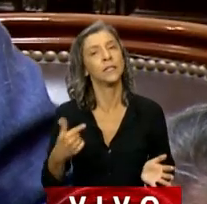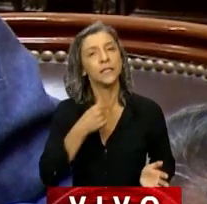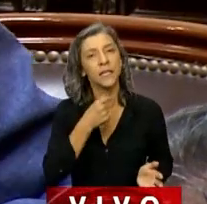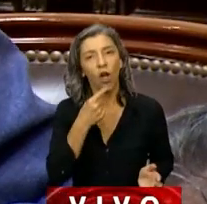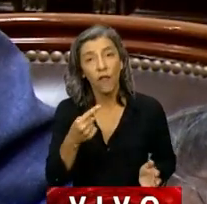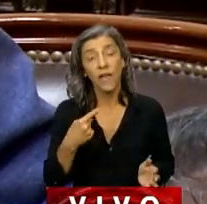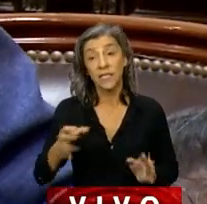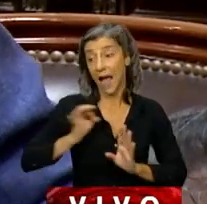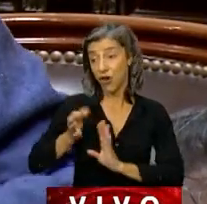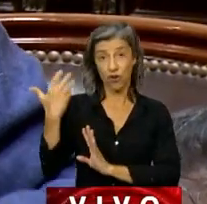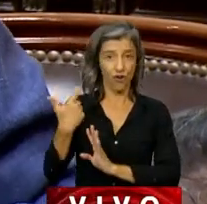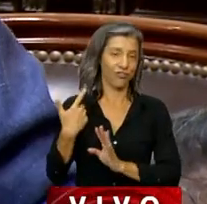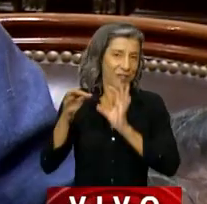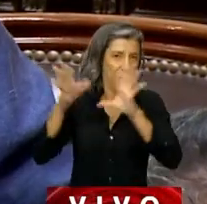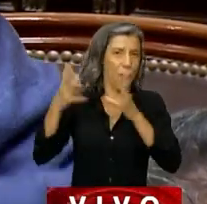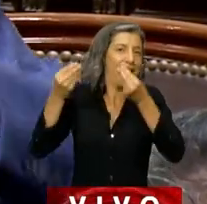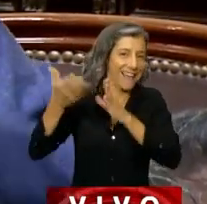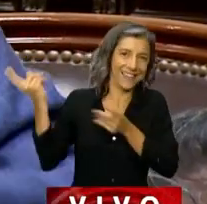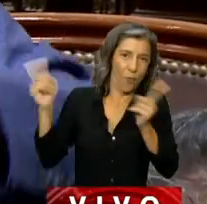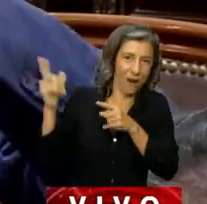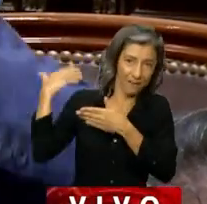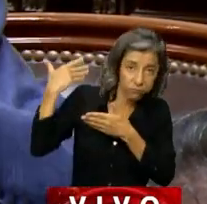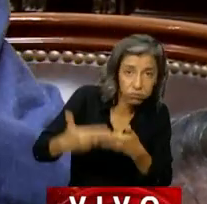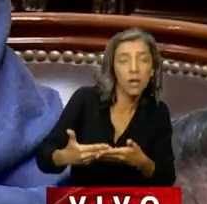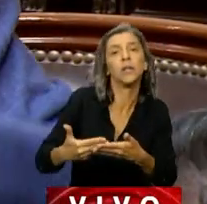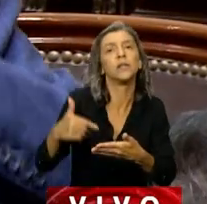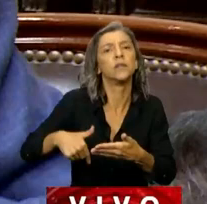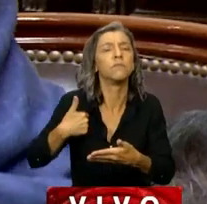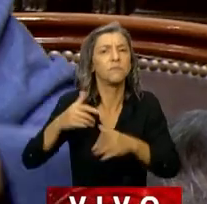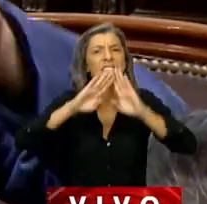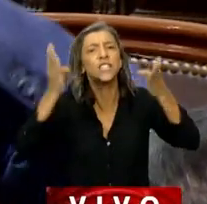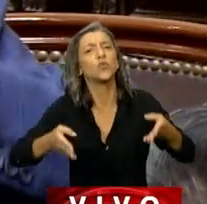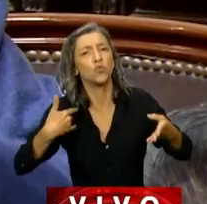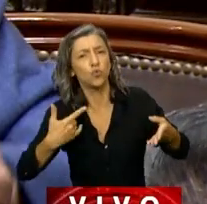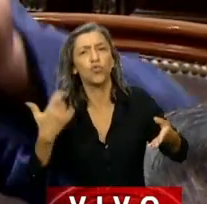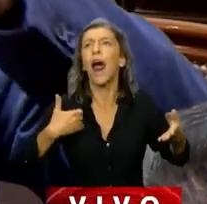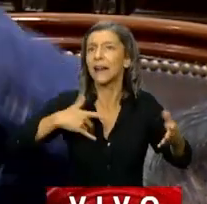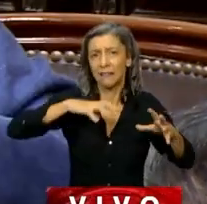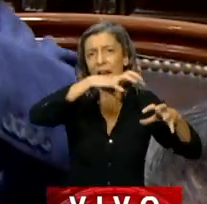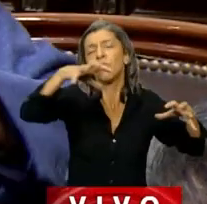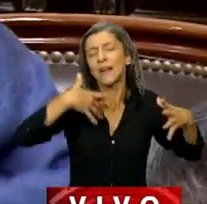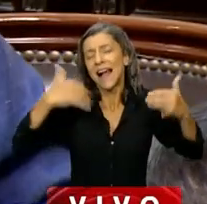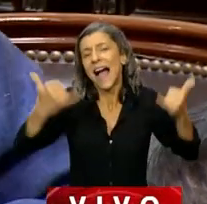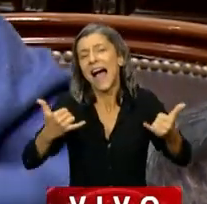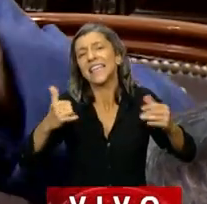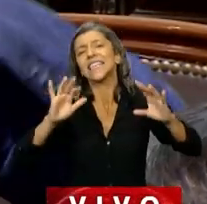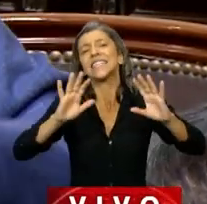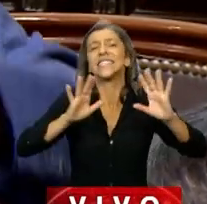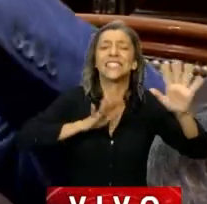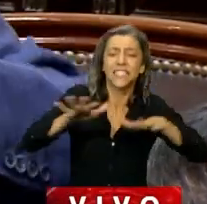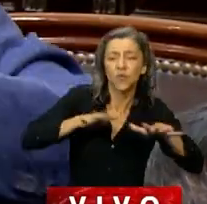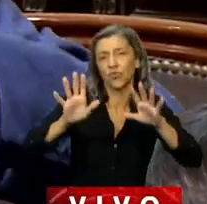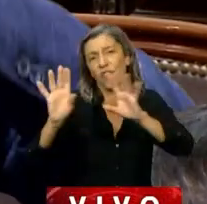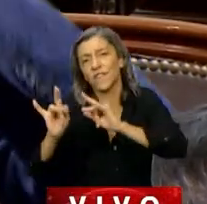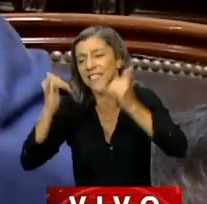de democracia, quiero rescatar que las crisis institucionales periódicas se solucionaron institucionalmente, la más